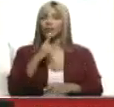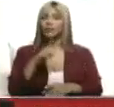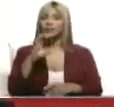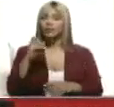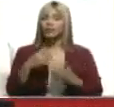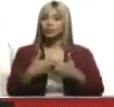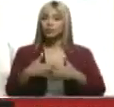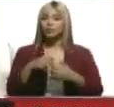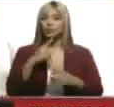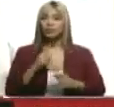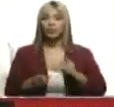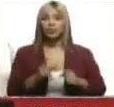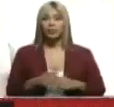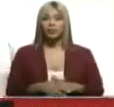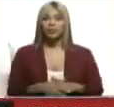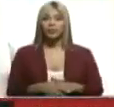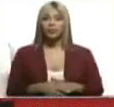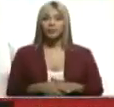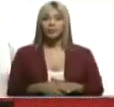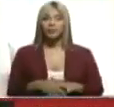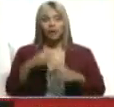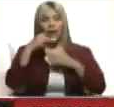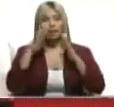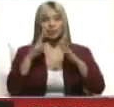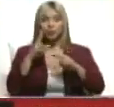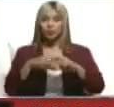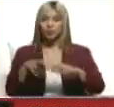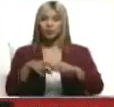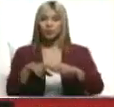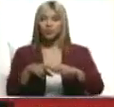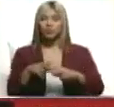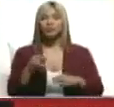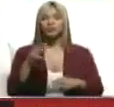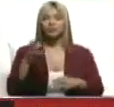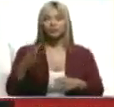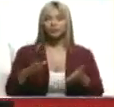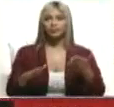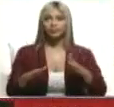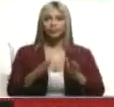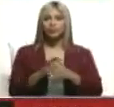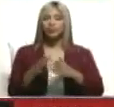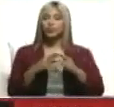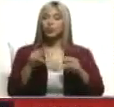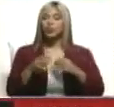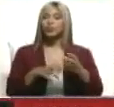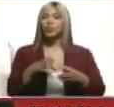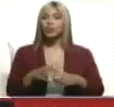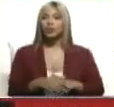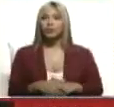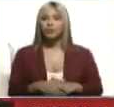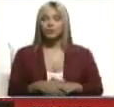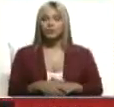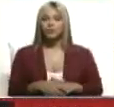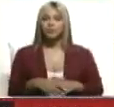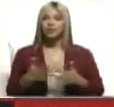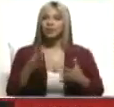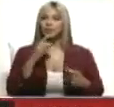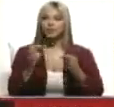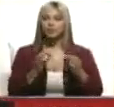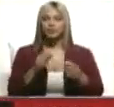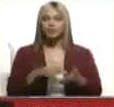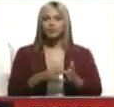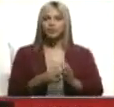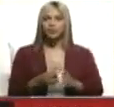o dependía de Citgo, el tema de la salud, la atención de unos niños que lamentablemente fallecieron producto de todas estas situaciones que se han presentado. ¿De qué estamos hablando allí?